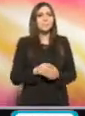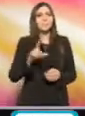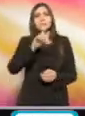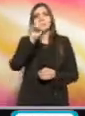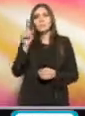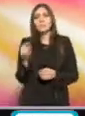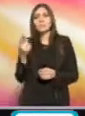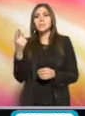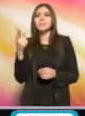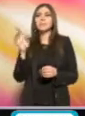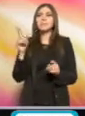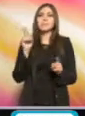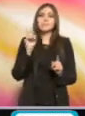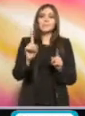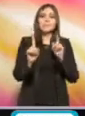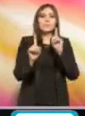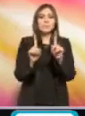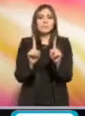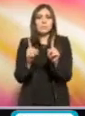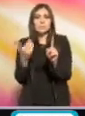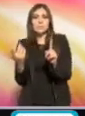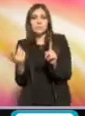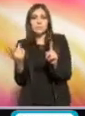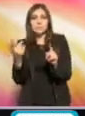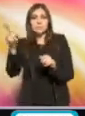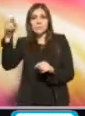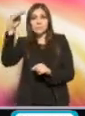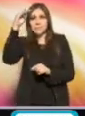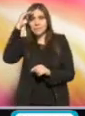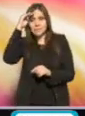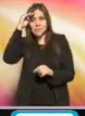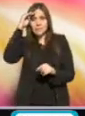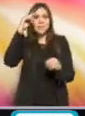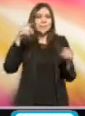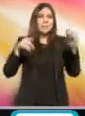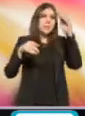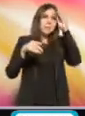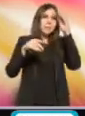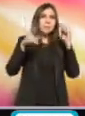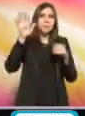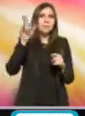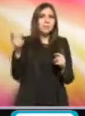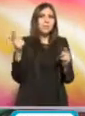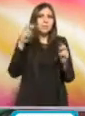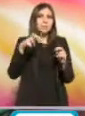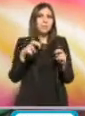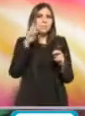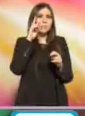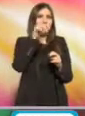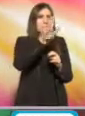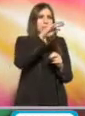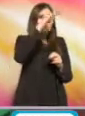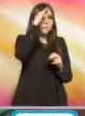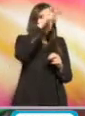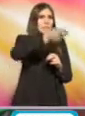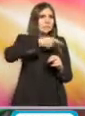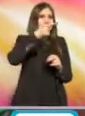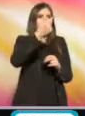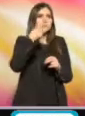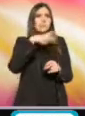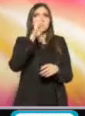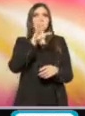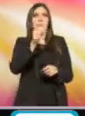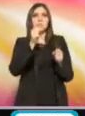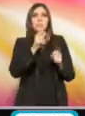cada uno piensa lo que el otro cree que está diciendo, ¿no? Claro, no le gusta,